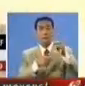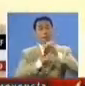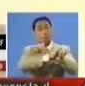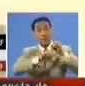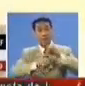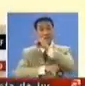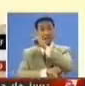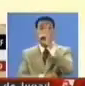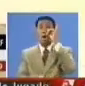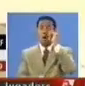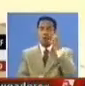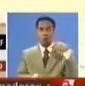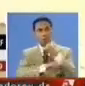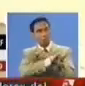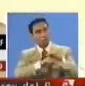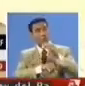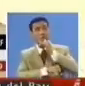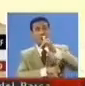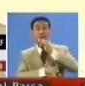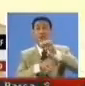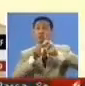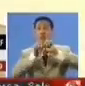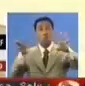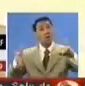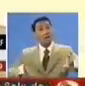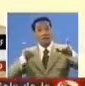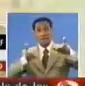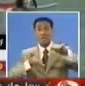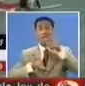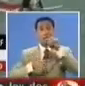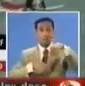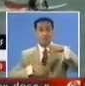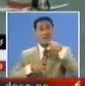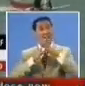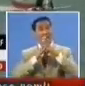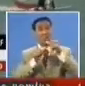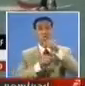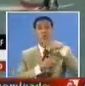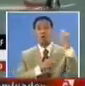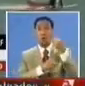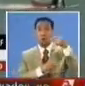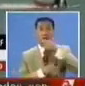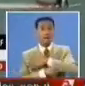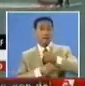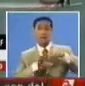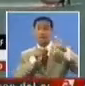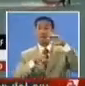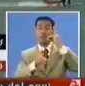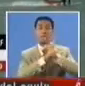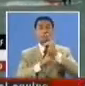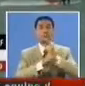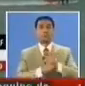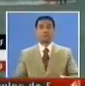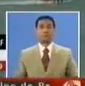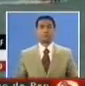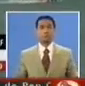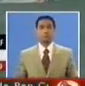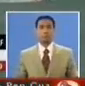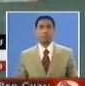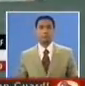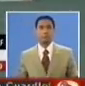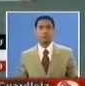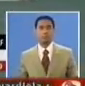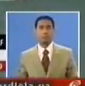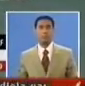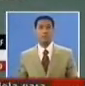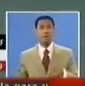Finalmente Diony Guadagnino despidió la nota con un mensaje de aliento y buena vibra a todos los jóvenes que deseen iniciar en este deporte.